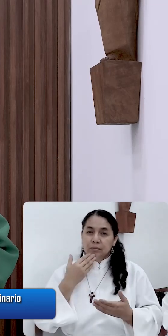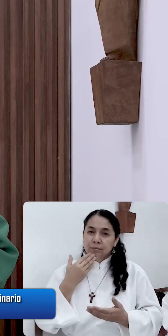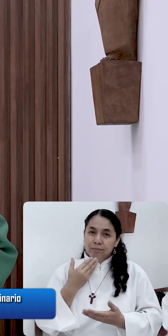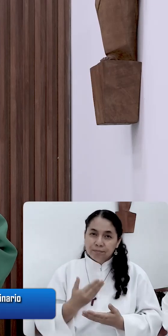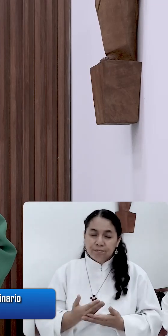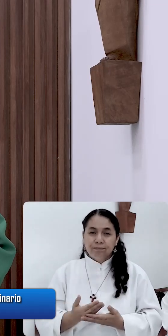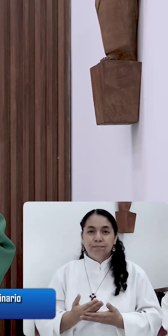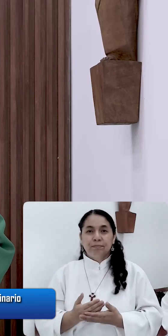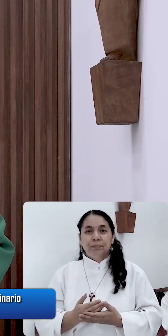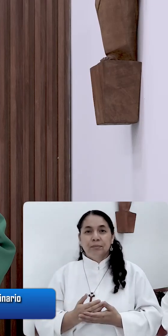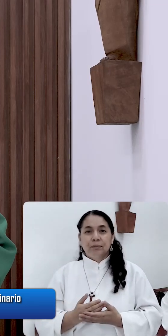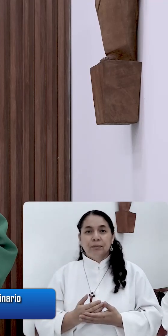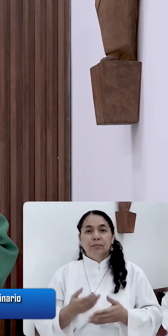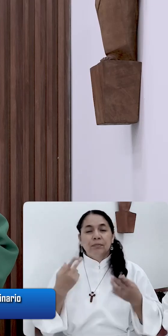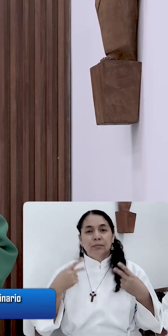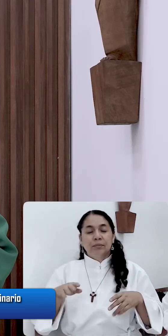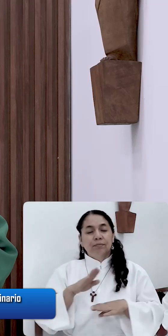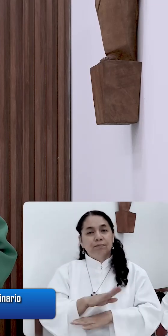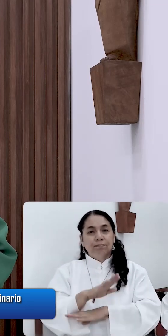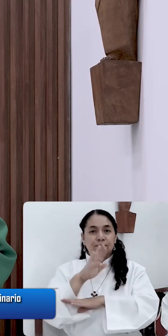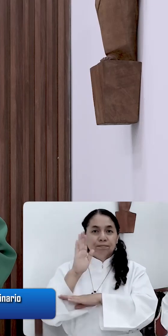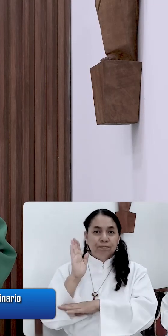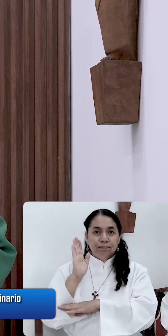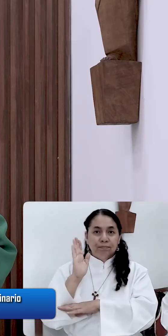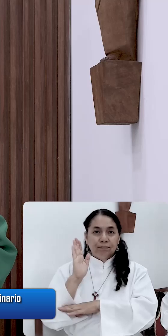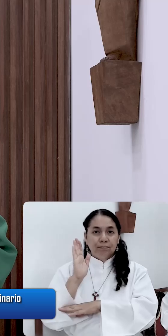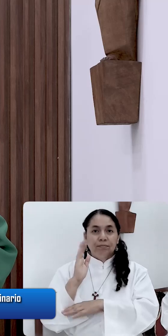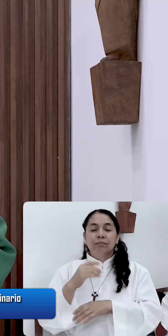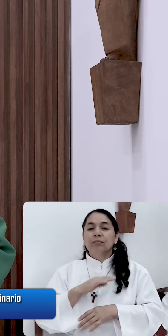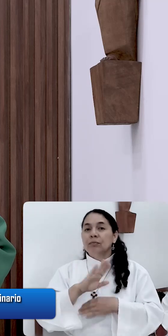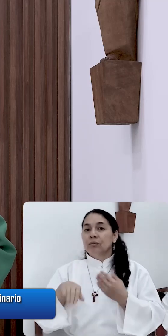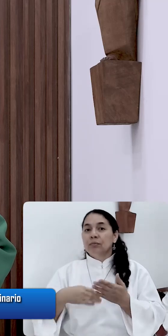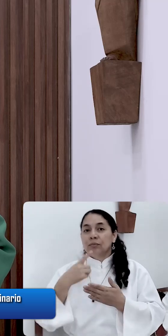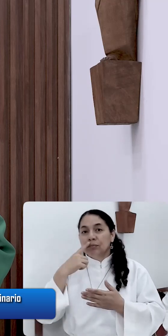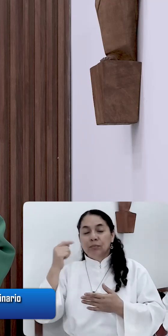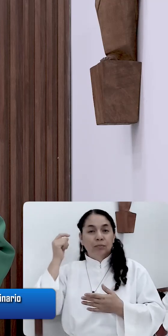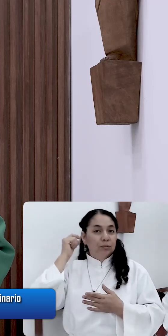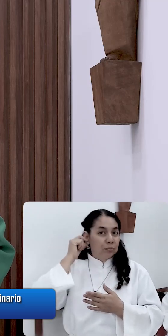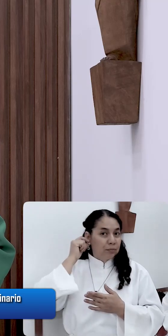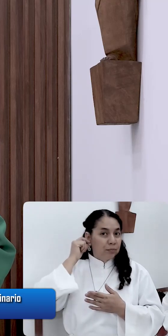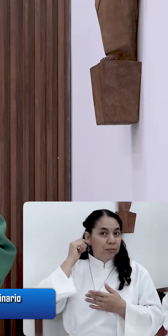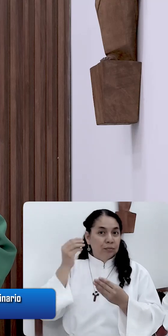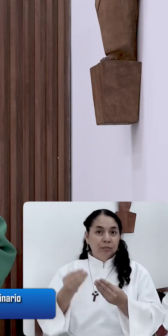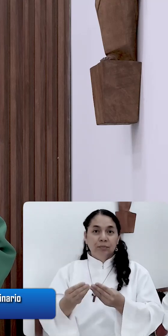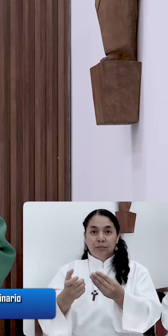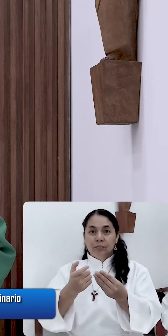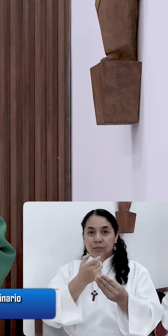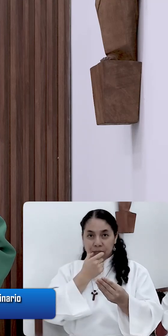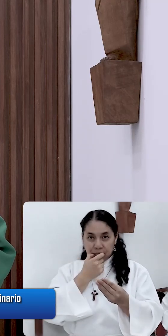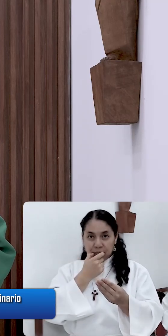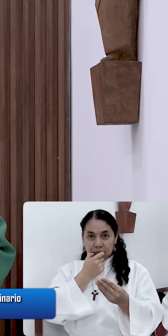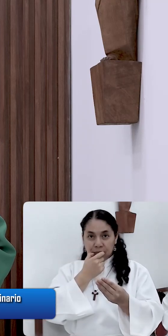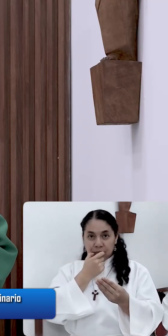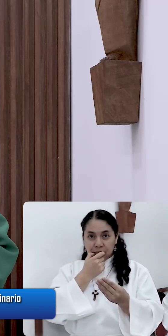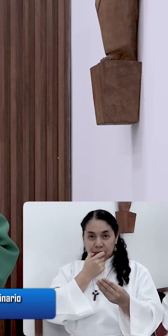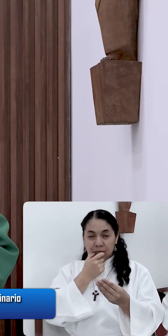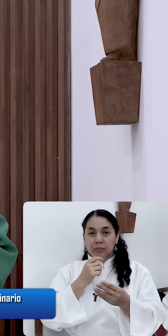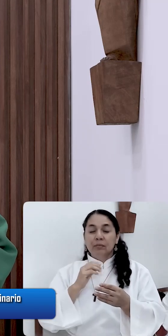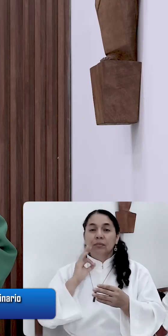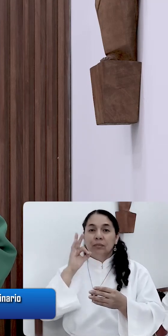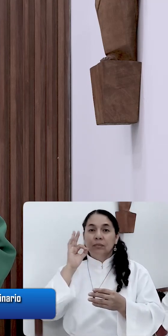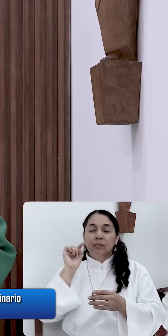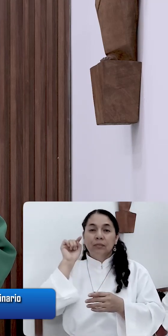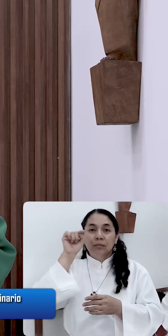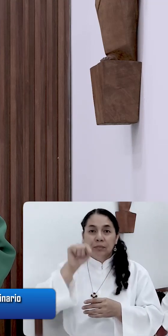agradecerle. Y a la vez comprometernos a ser hombres y mujeres de la Eucaristía. Que cuando vayamos